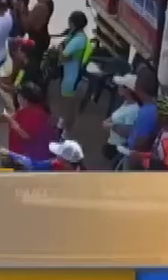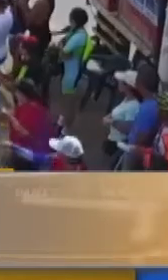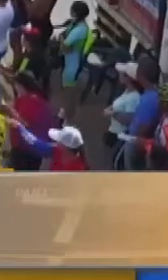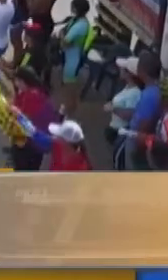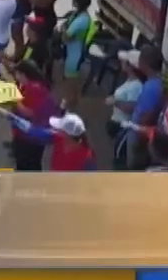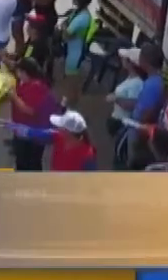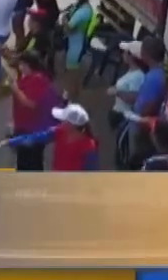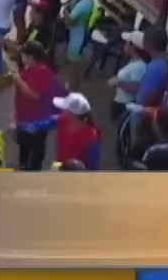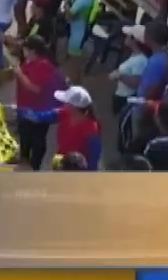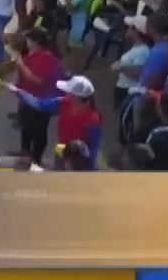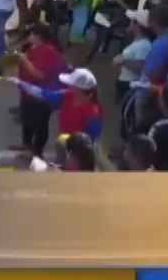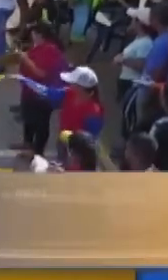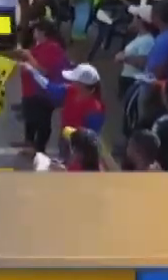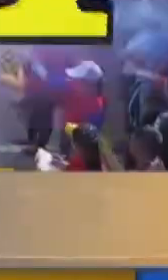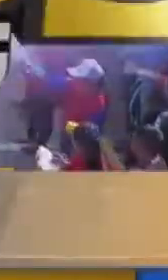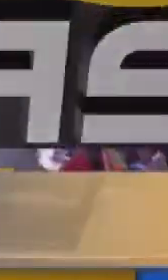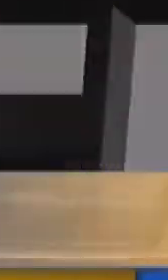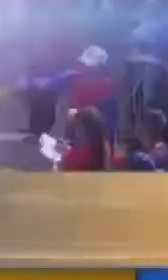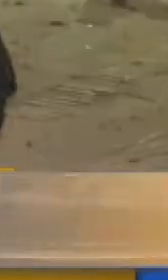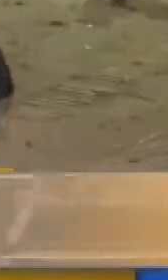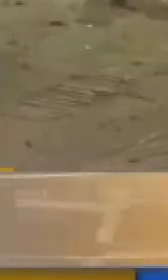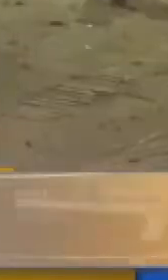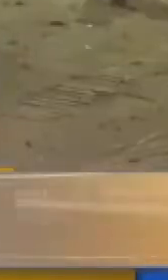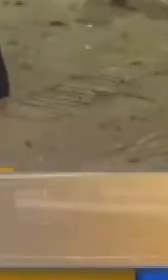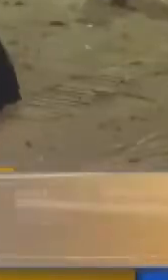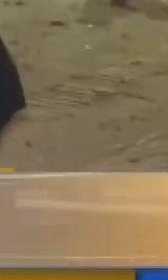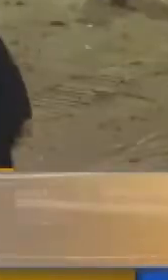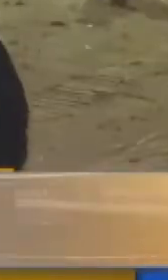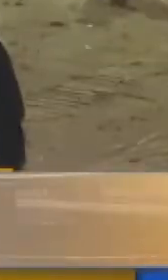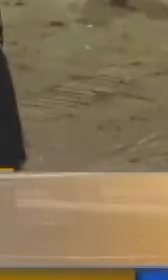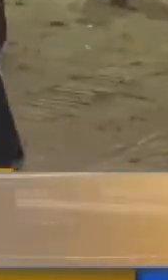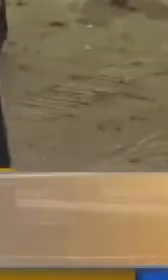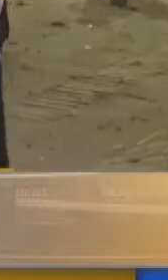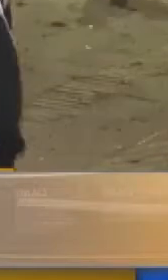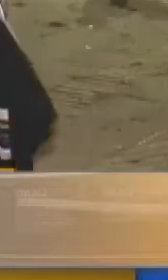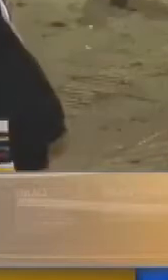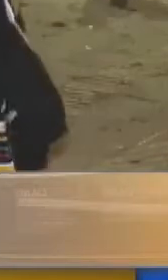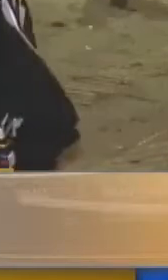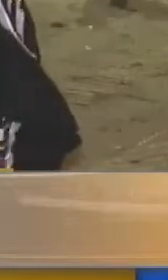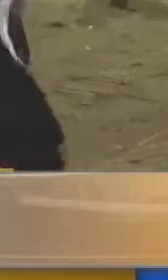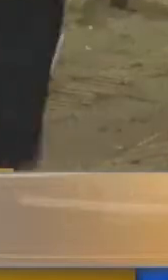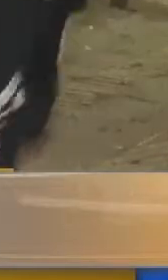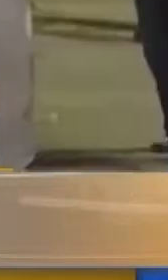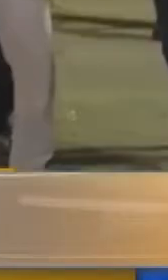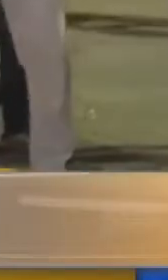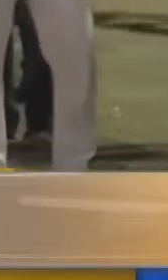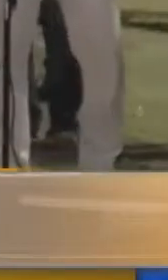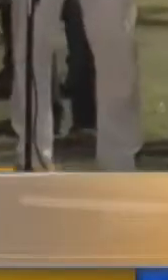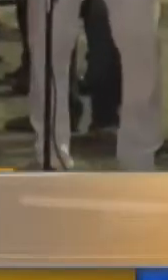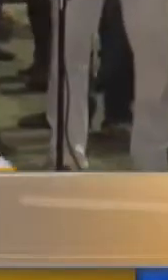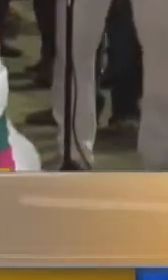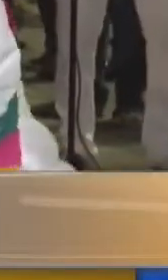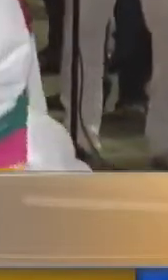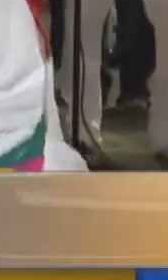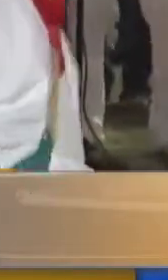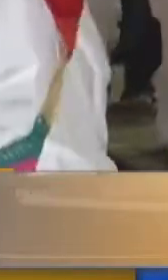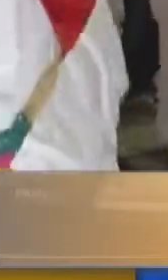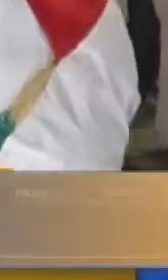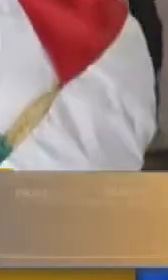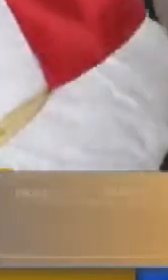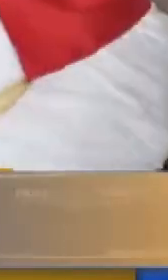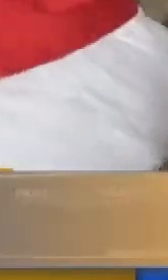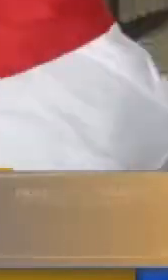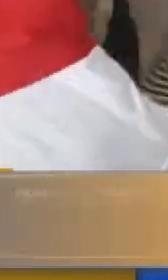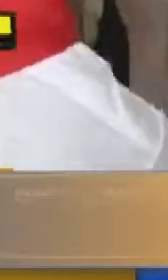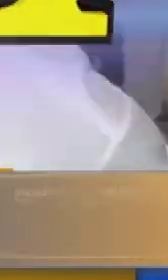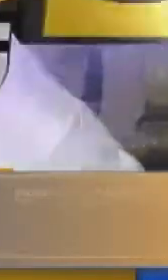20 deportistas participaron de esta actividad. Y al cierre, se abrió convocatoria para gestores culturales y artistas de la ciudad para postularse y participar